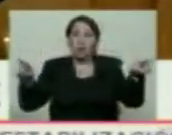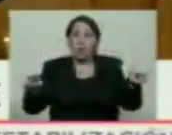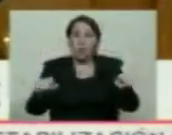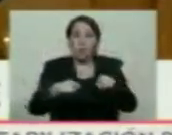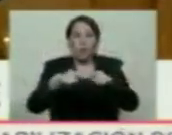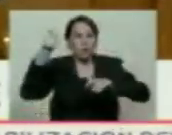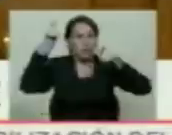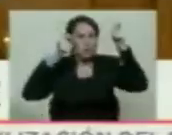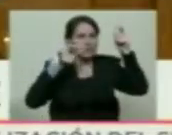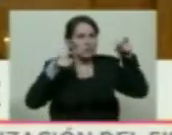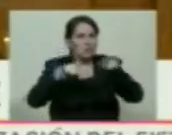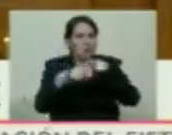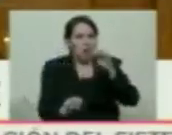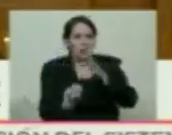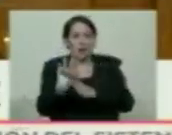añitos.